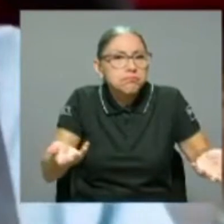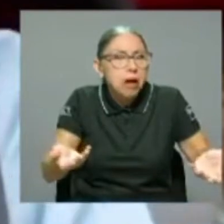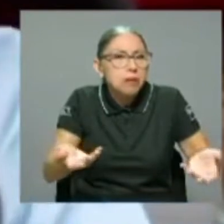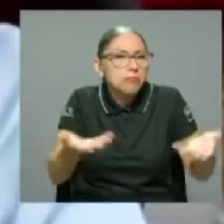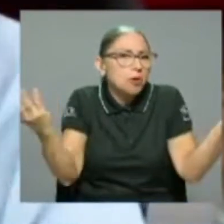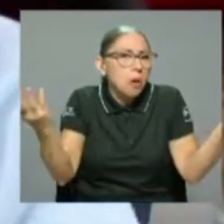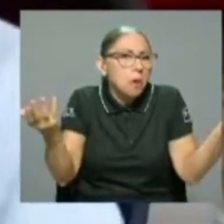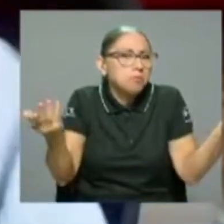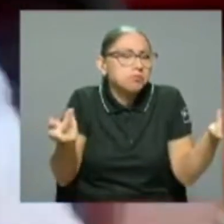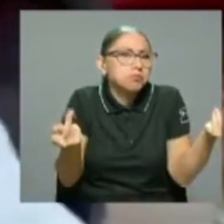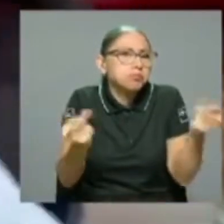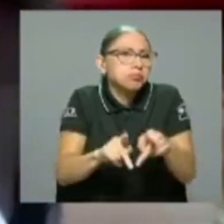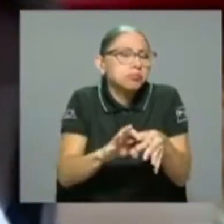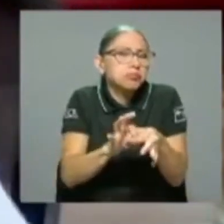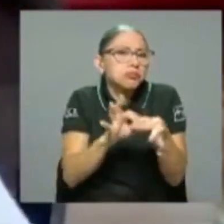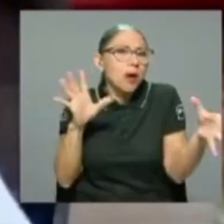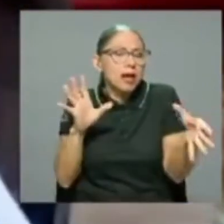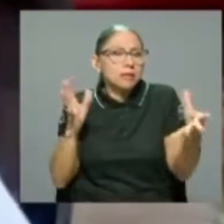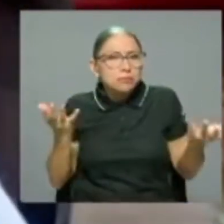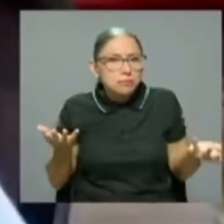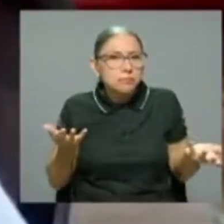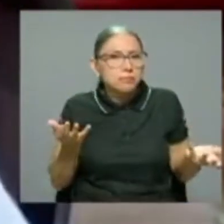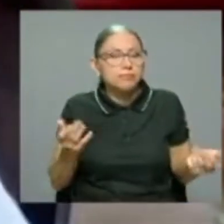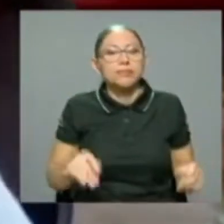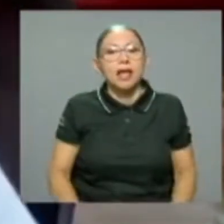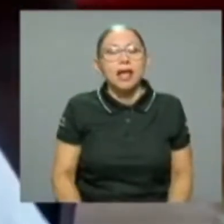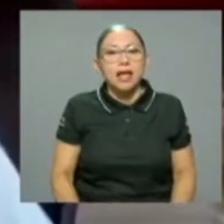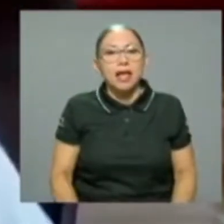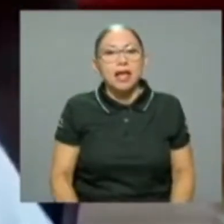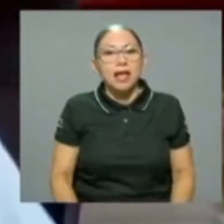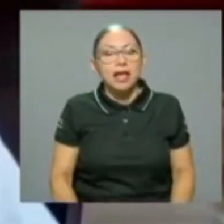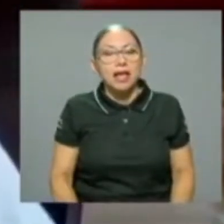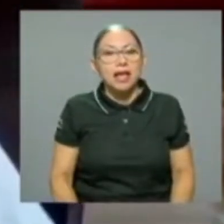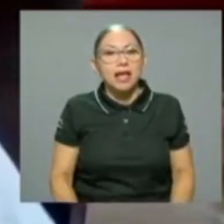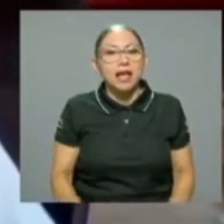a pura suerte, ¿verdad? Entonces,